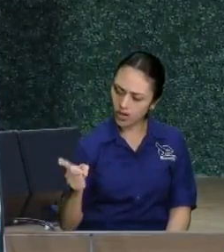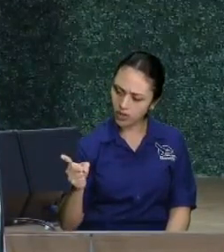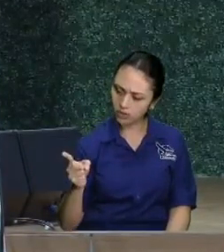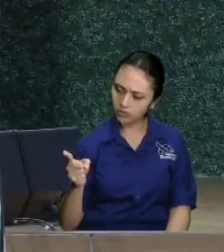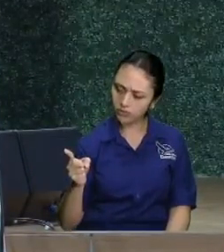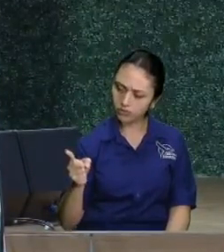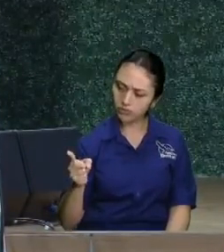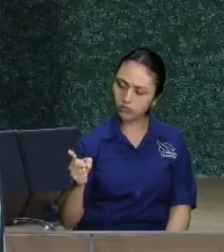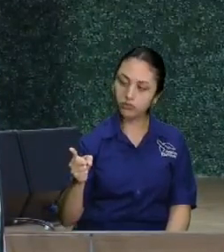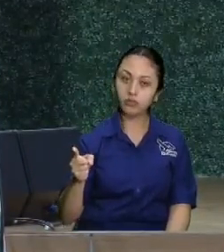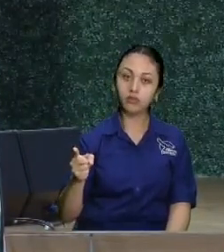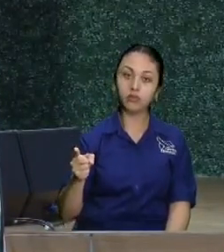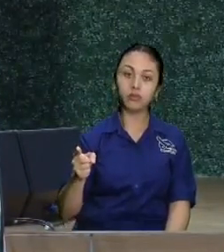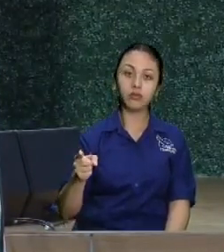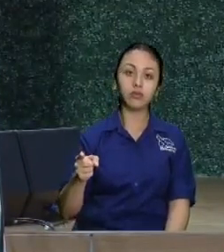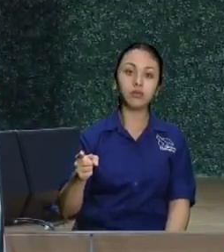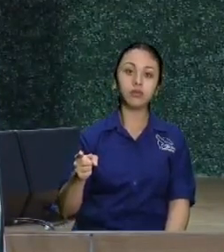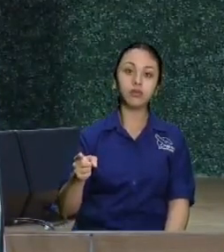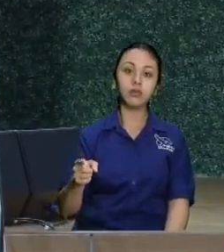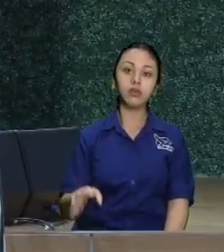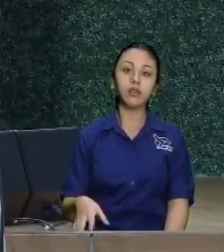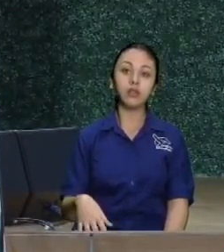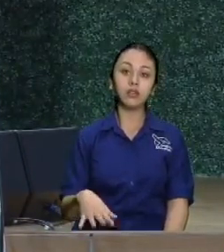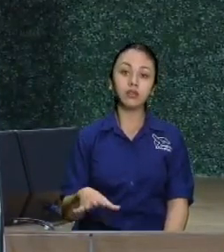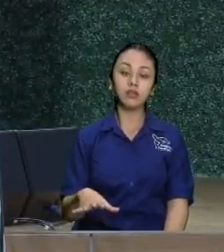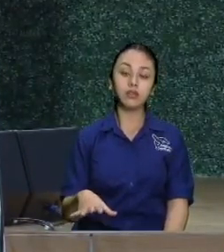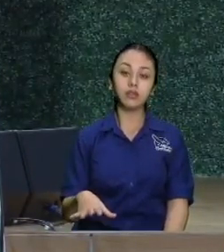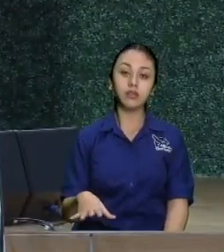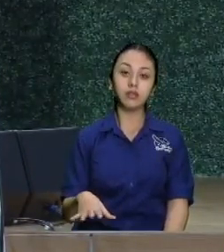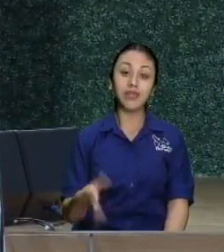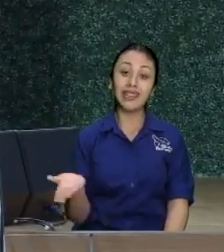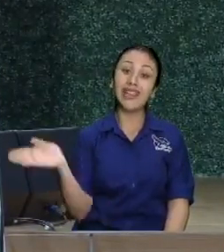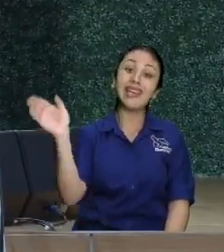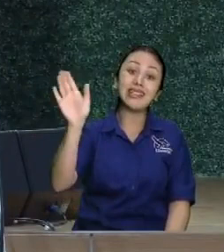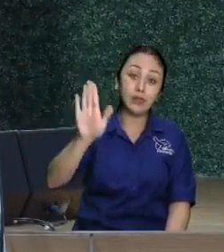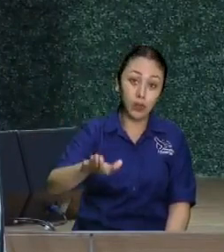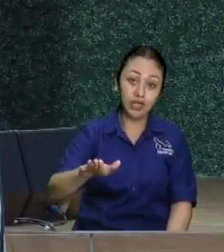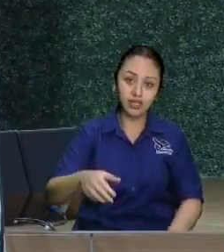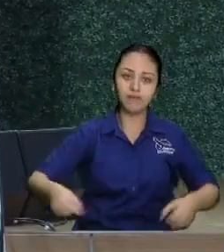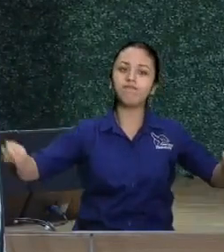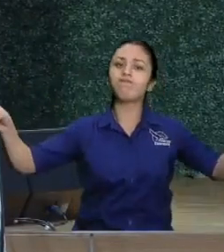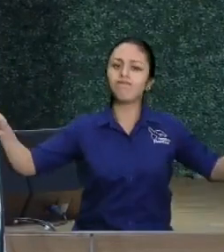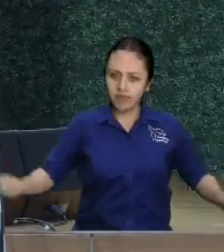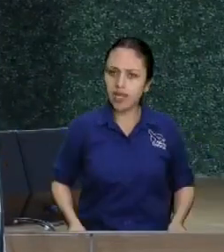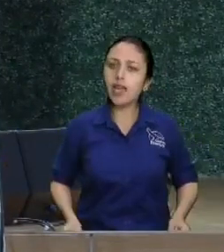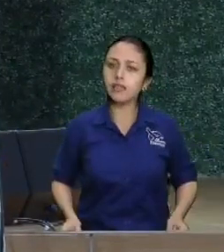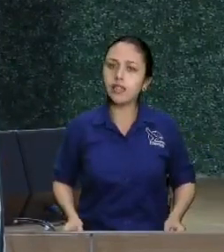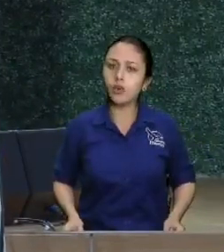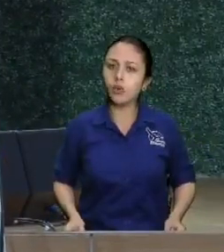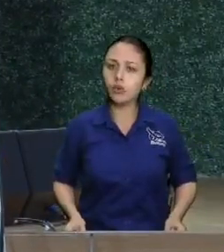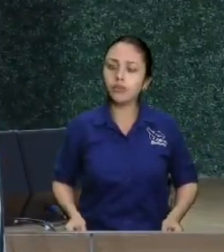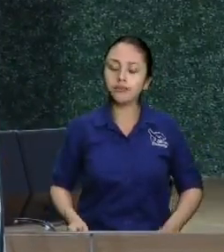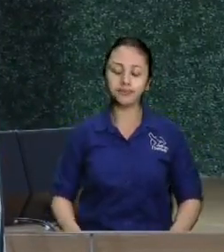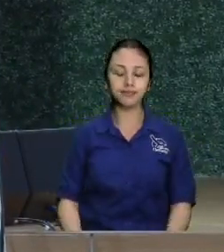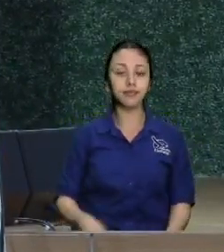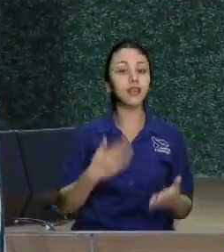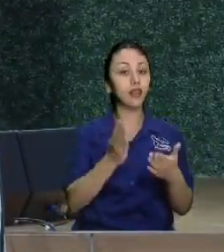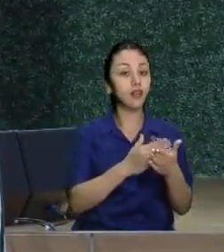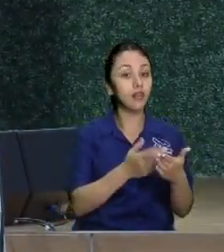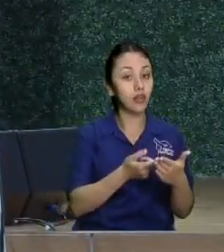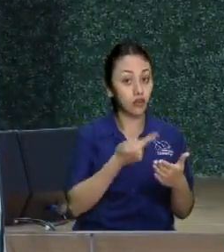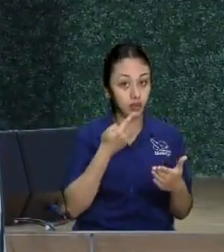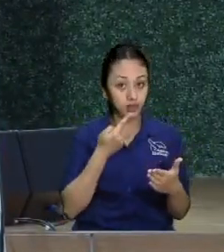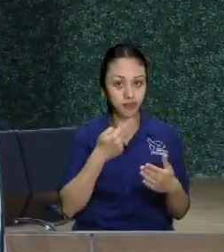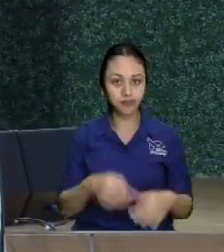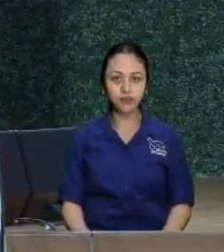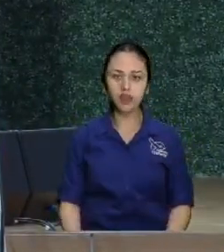y si esas tres cosas no dieron resultado, debe de haber un castigo. Eso no lo digo yo, eso lo dice la Biblia. El